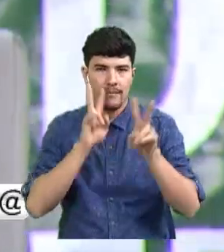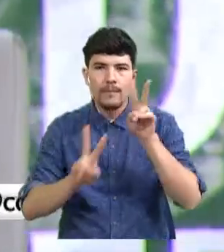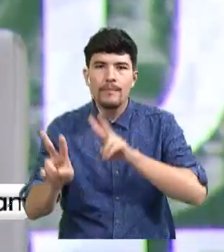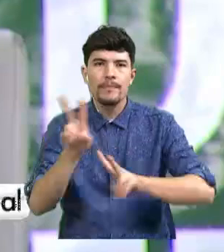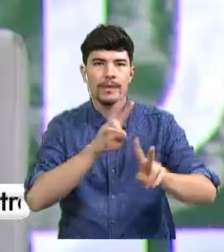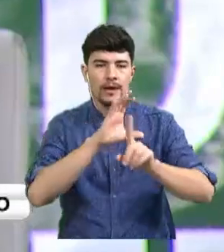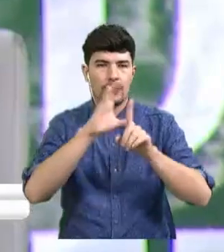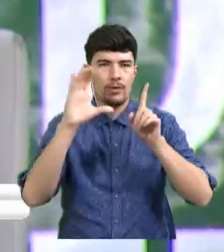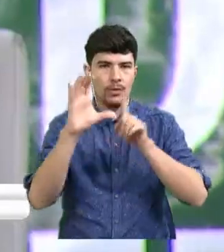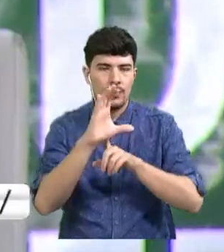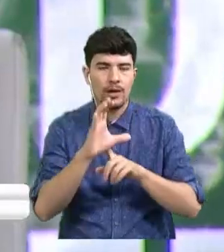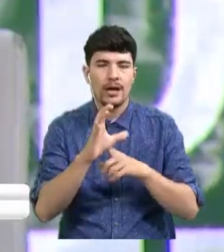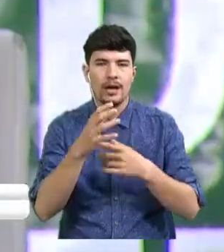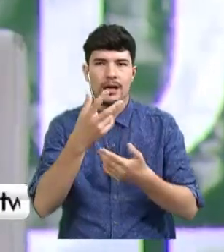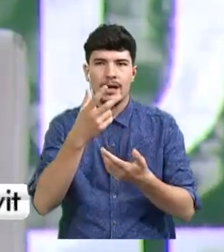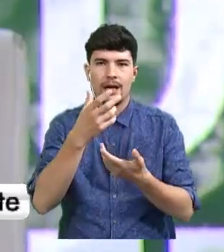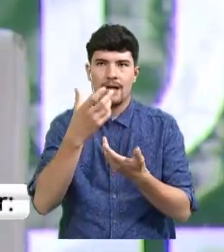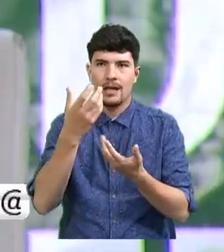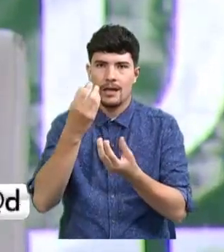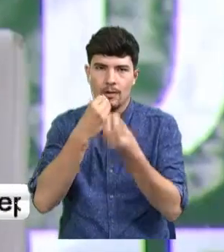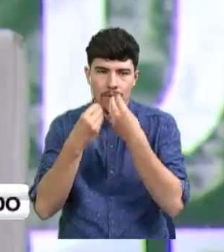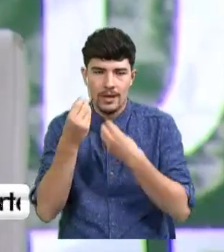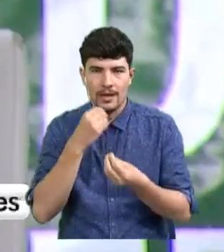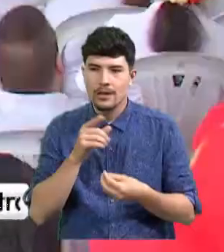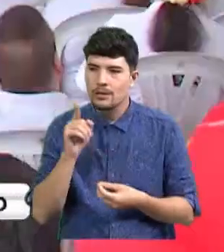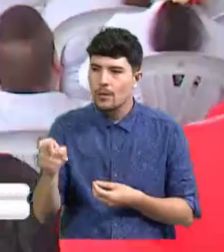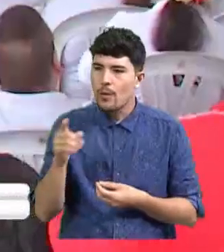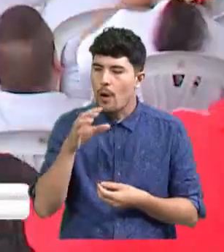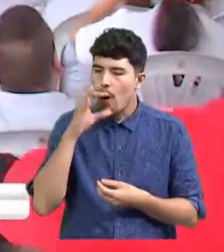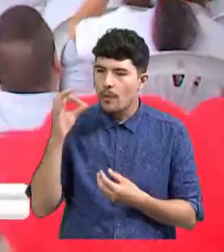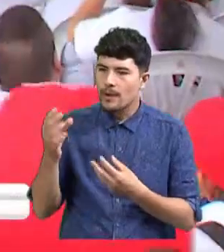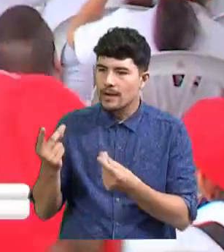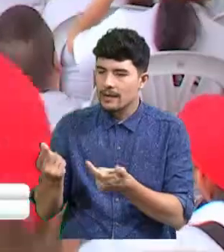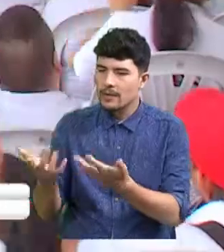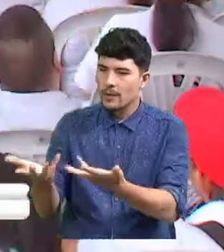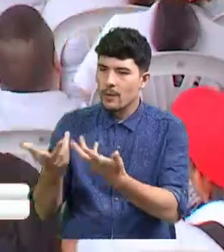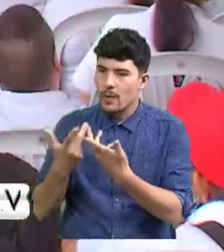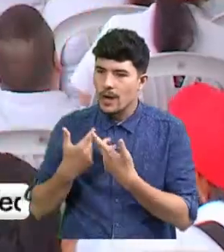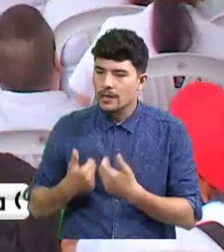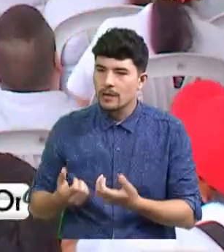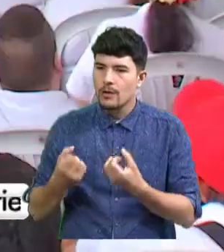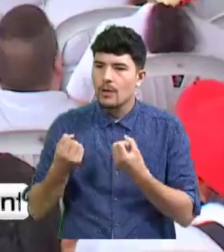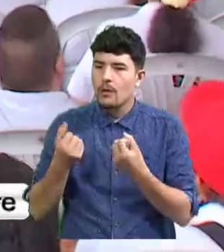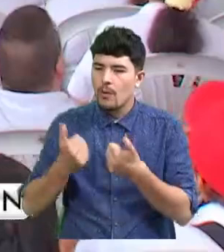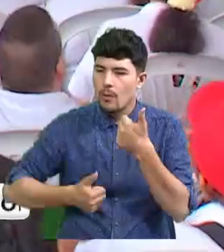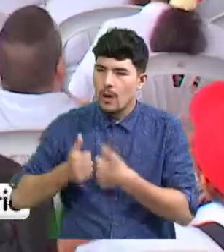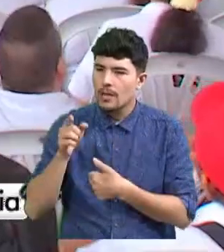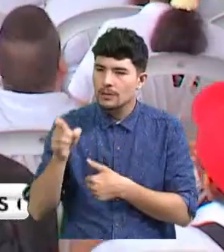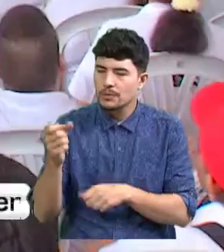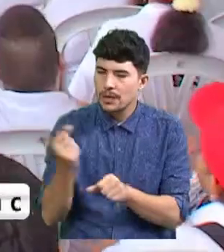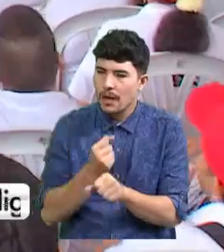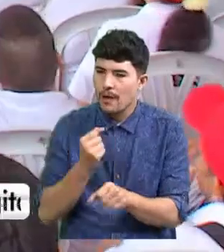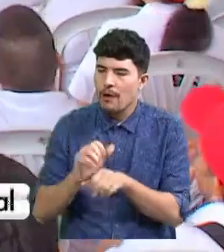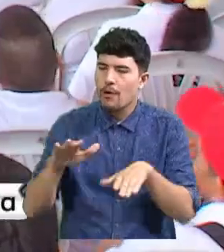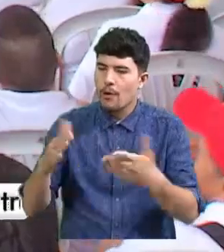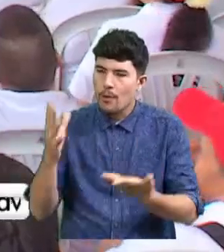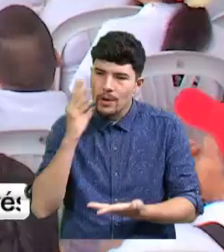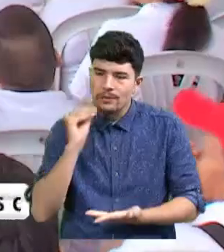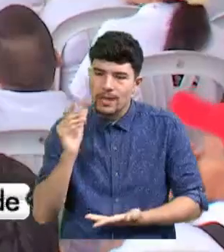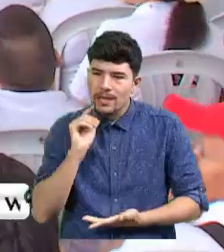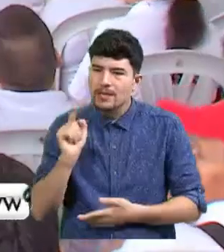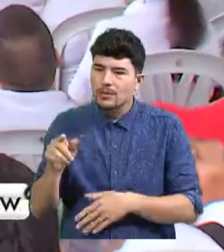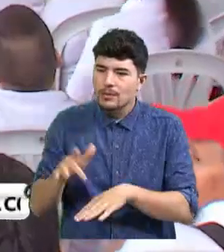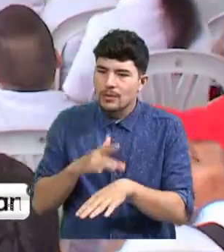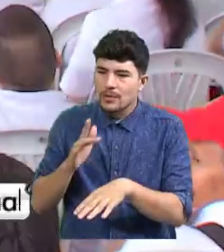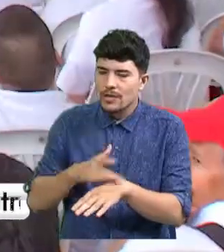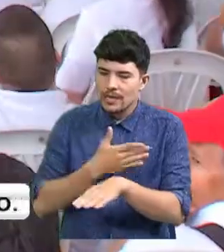gastronómica que se adelanta en Expedición Santander. Entonces, Jaime, rápidamente cuéntenos de cuál es su profesión, cómo fue la experiencia, el incentivo,